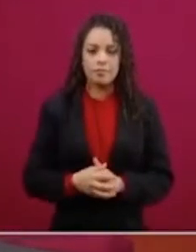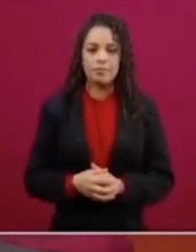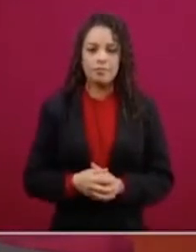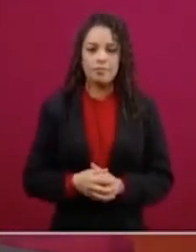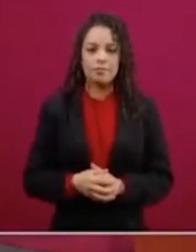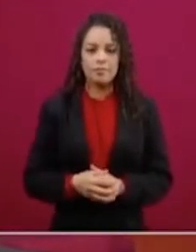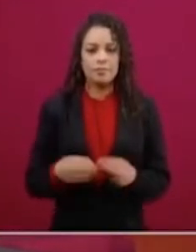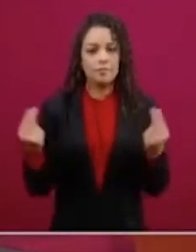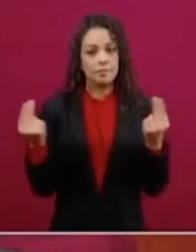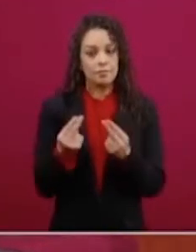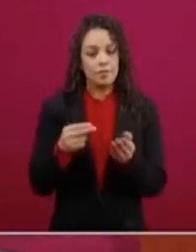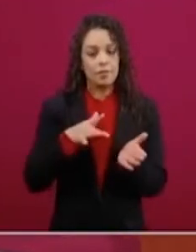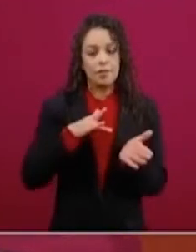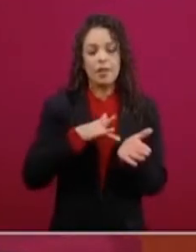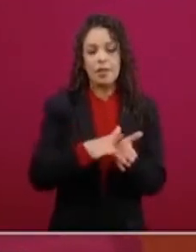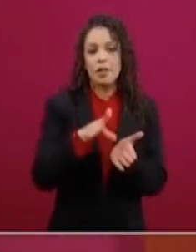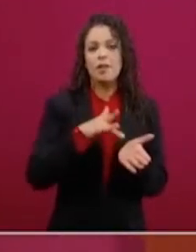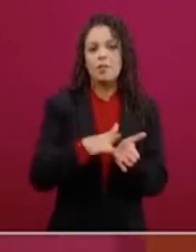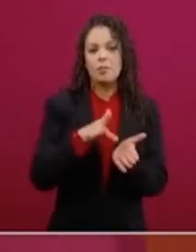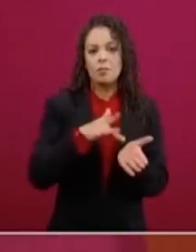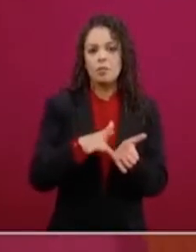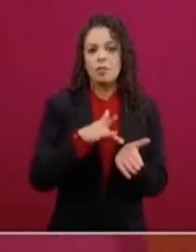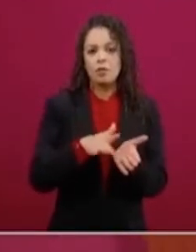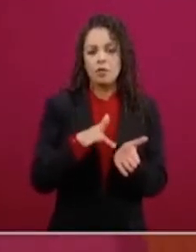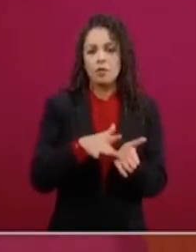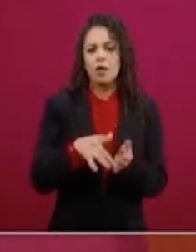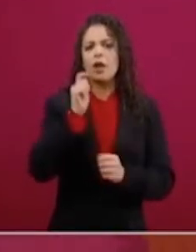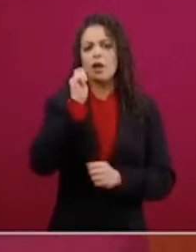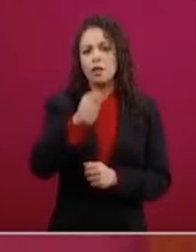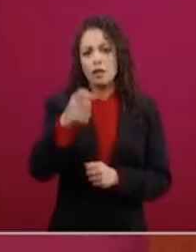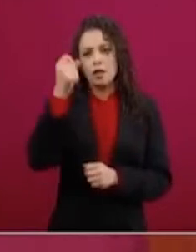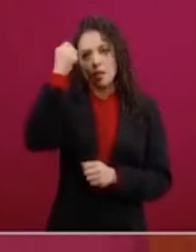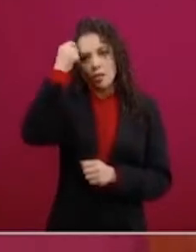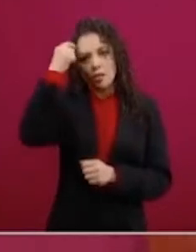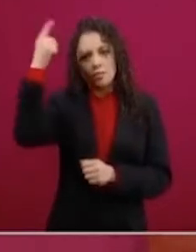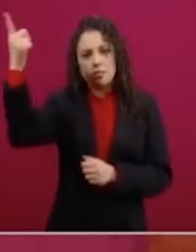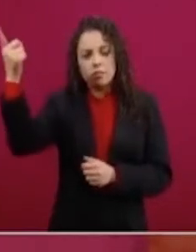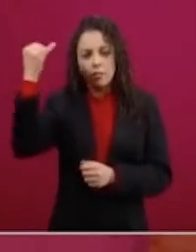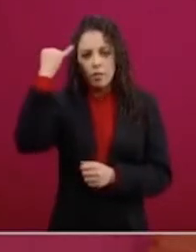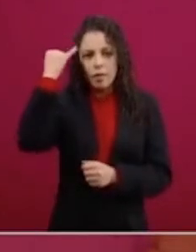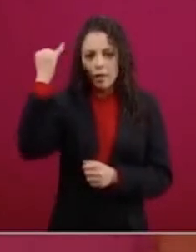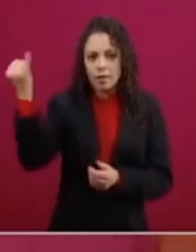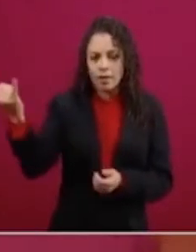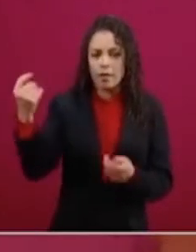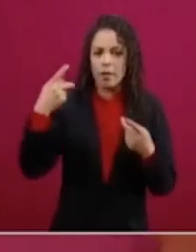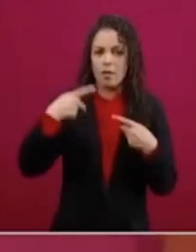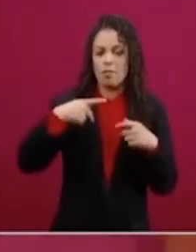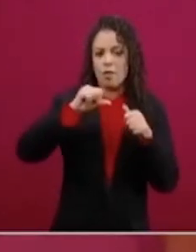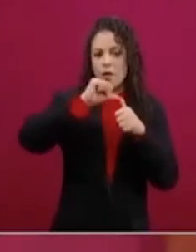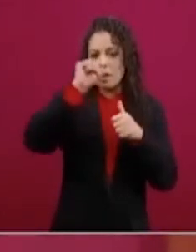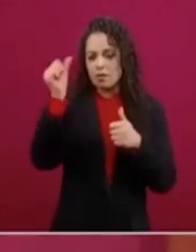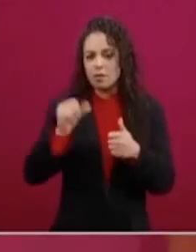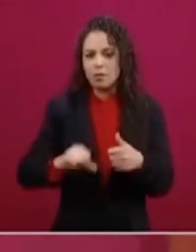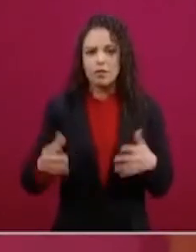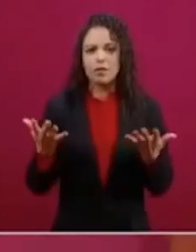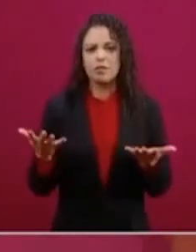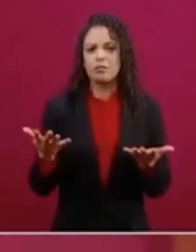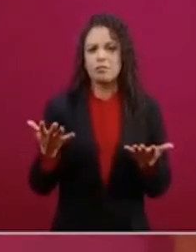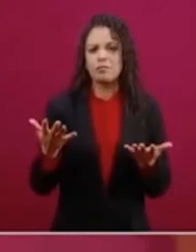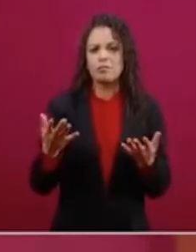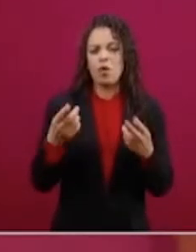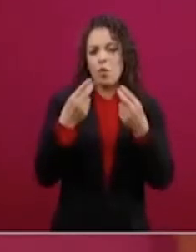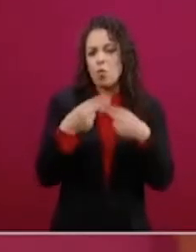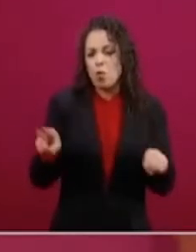tiene que apoyar a los creadores, a los artistas, a los músicos,